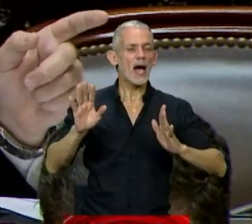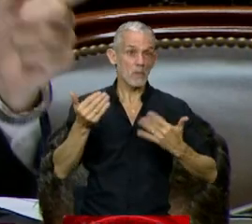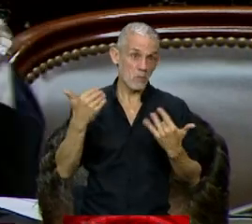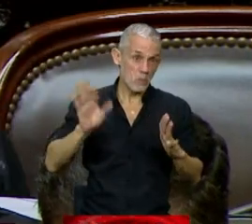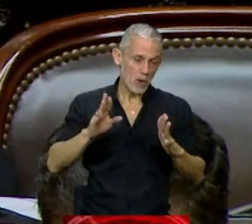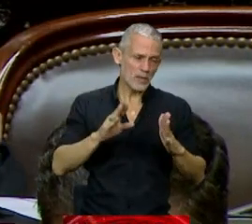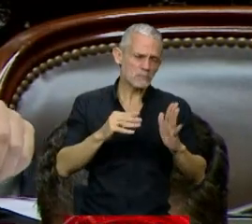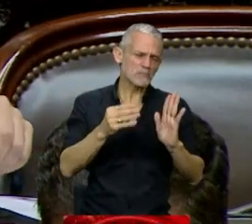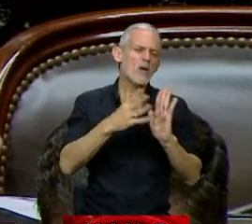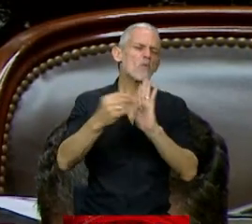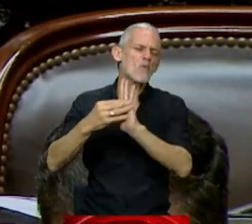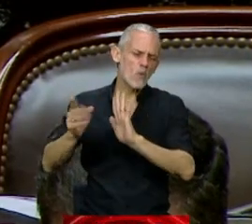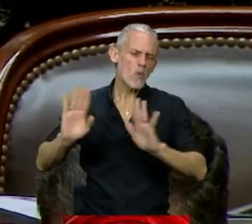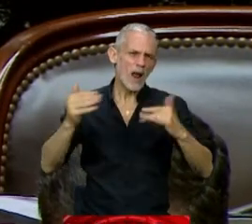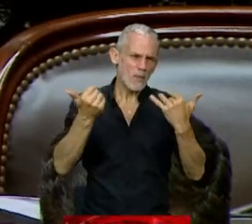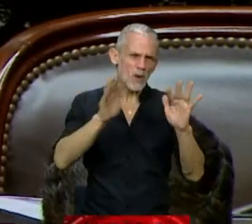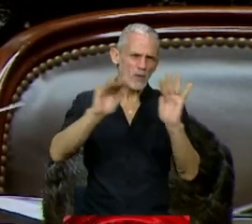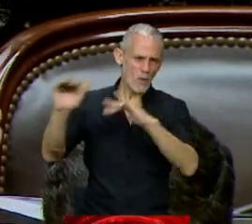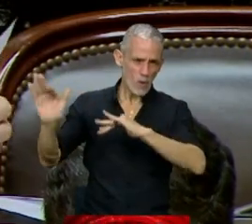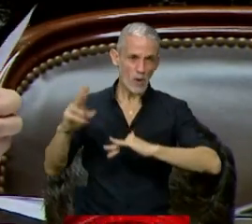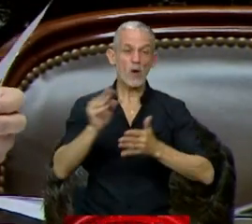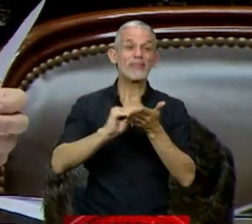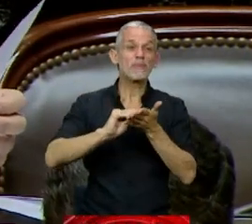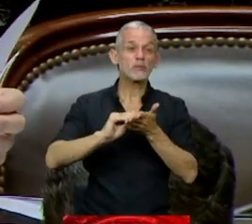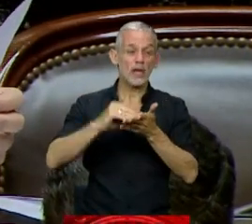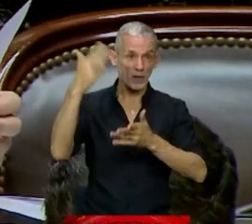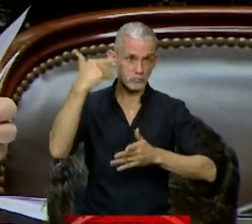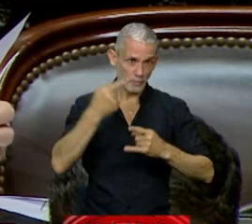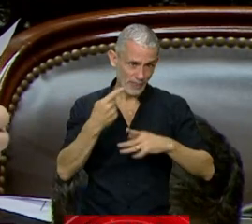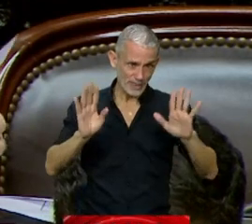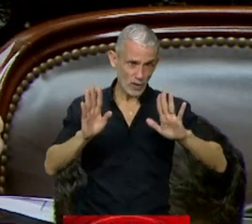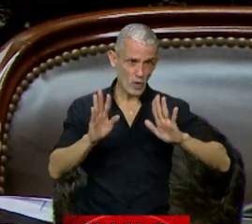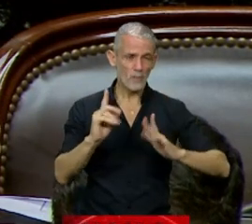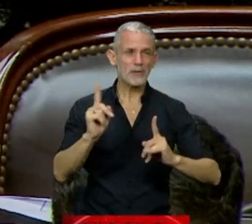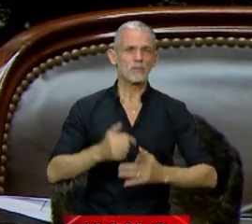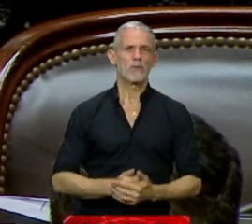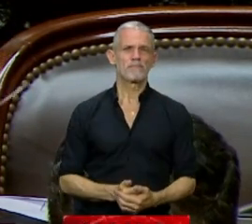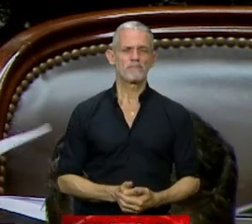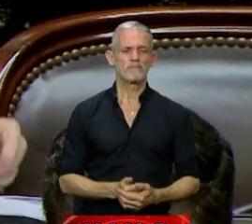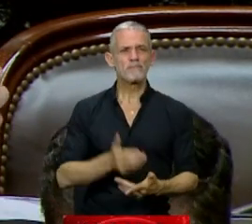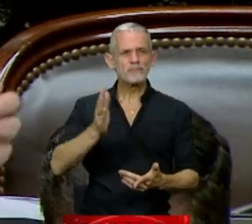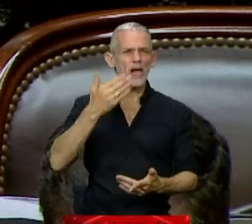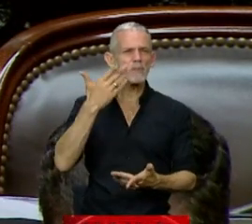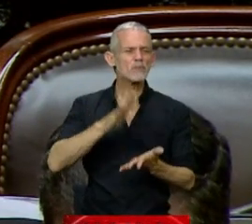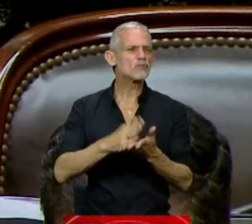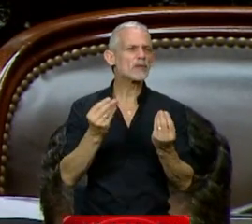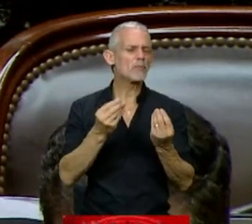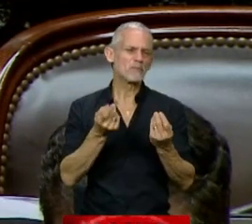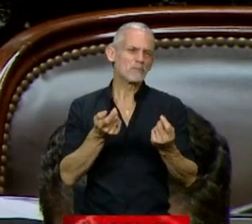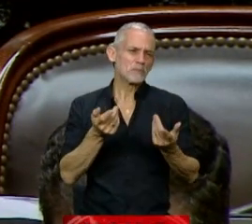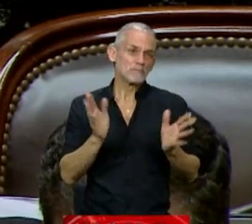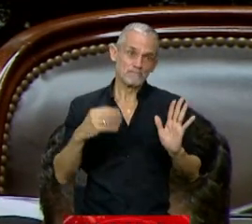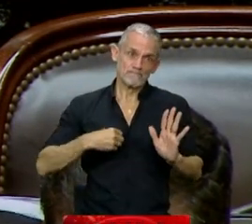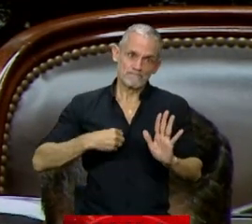en varias, pero vamos a tomar esta, ya que la diputada propinante lo citó. Y vamos a hablar de algo muy